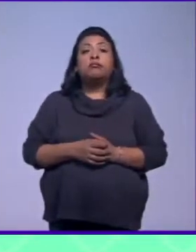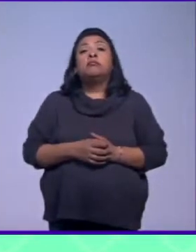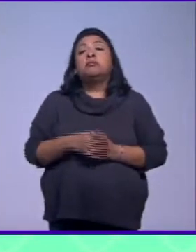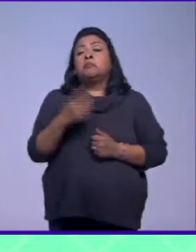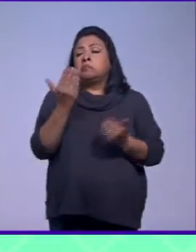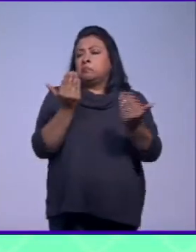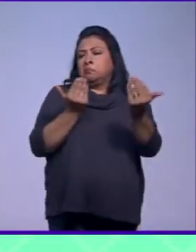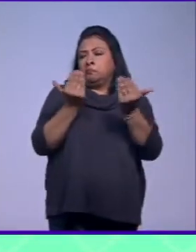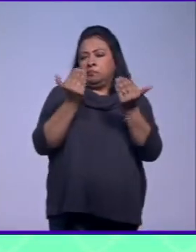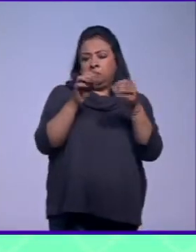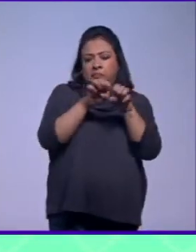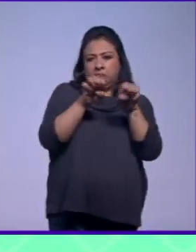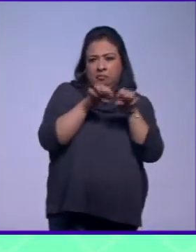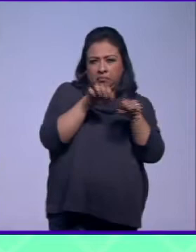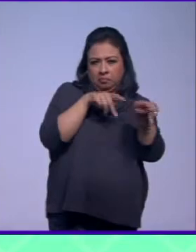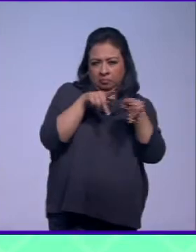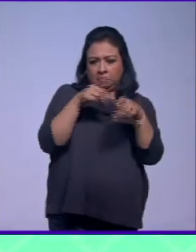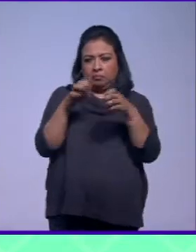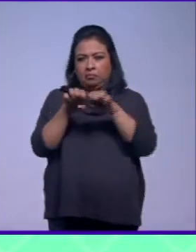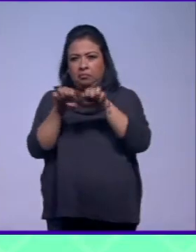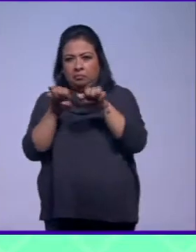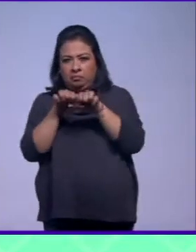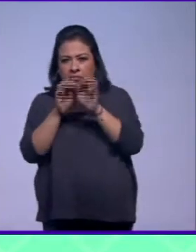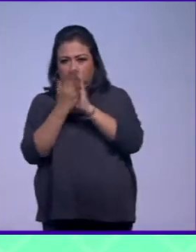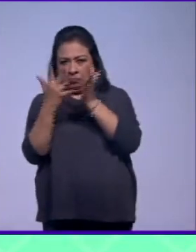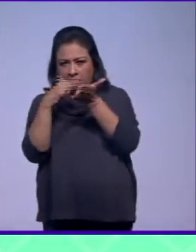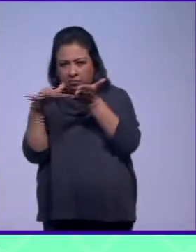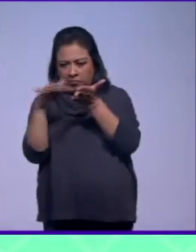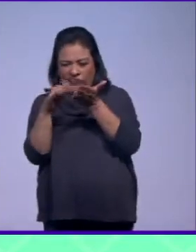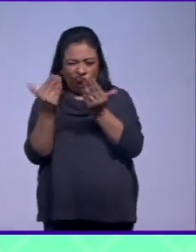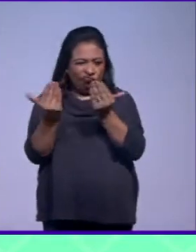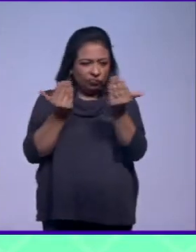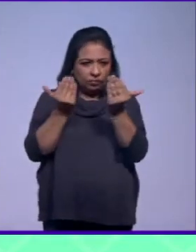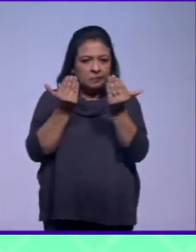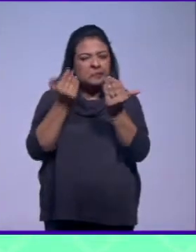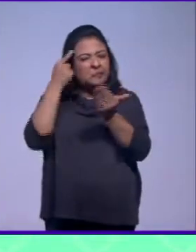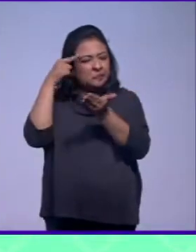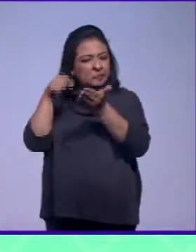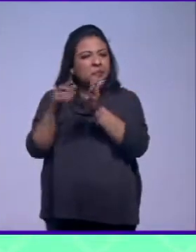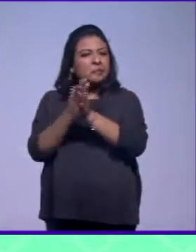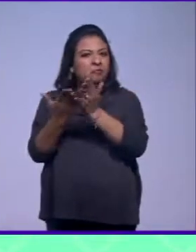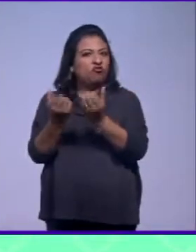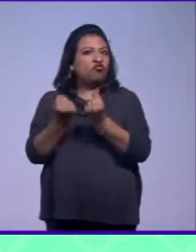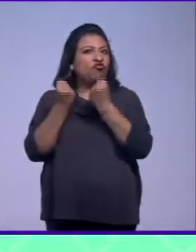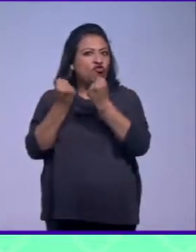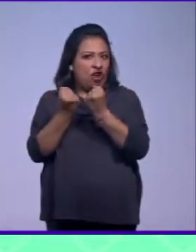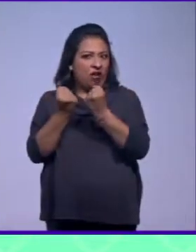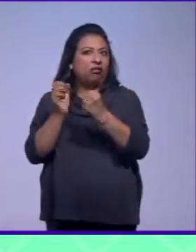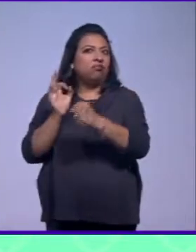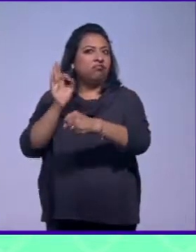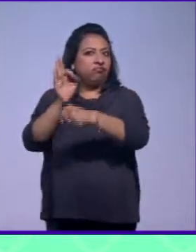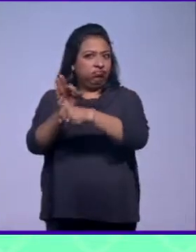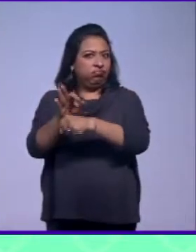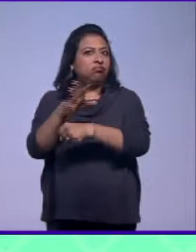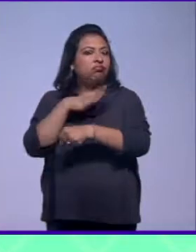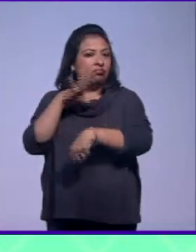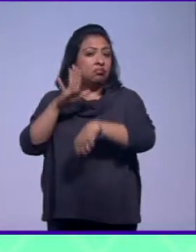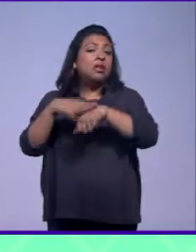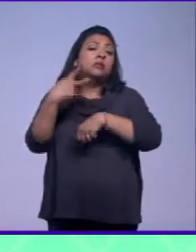recién fútbol gracias gracias con pasajes que es born to a viernes